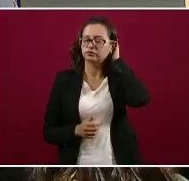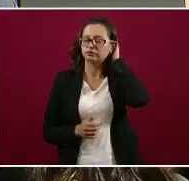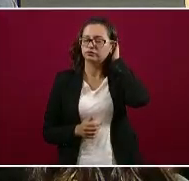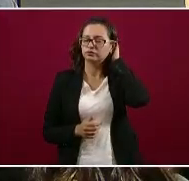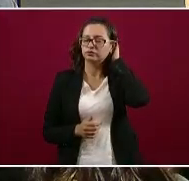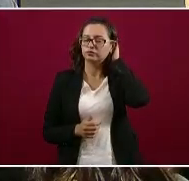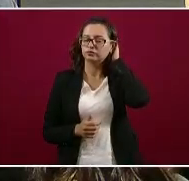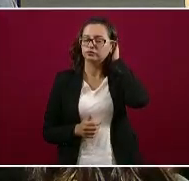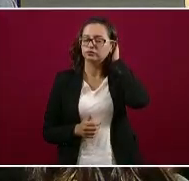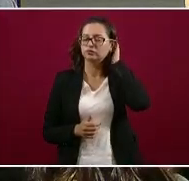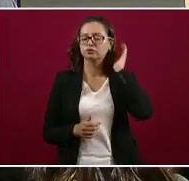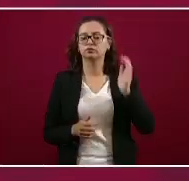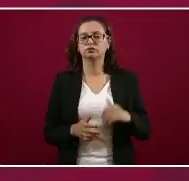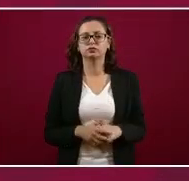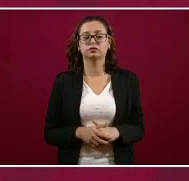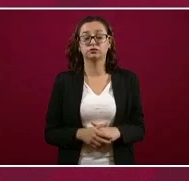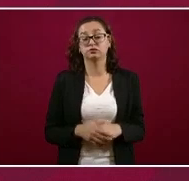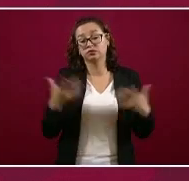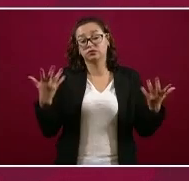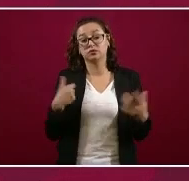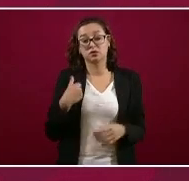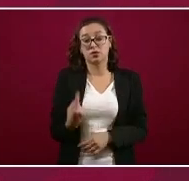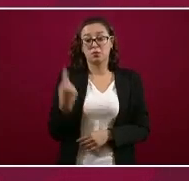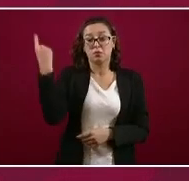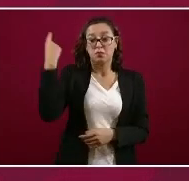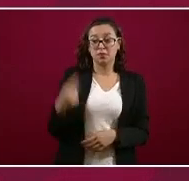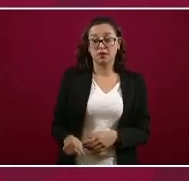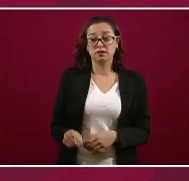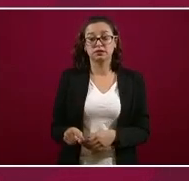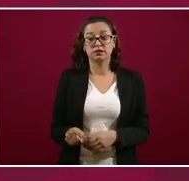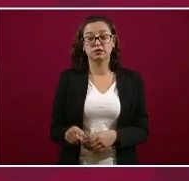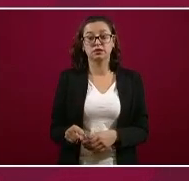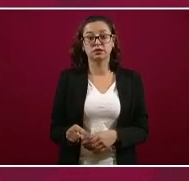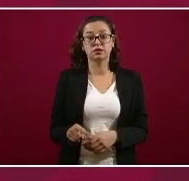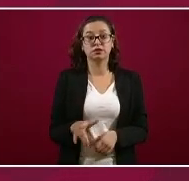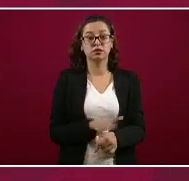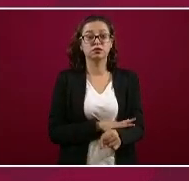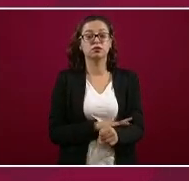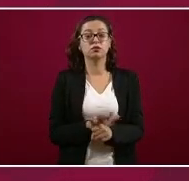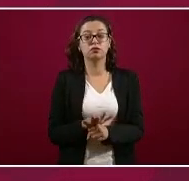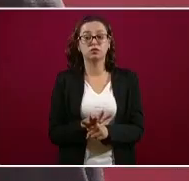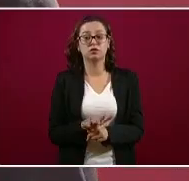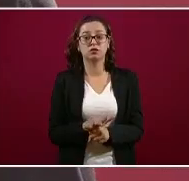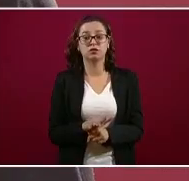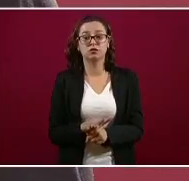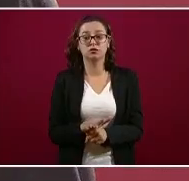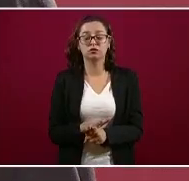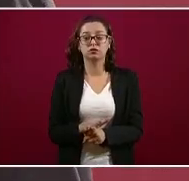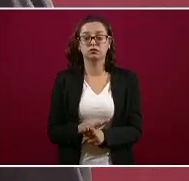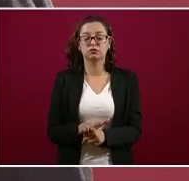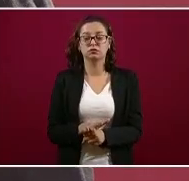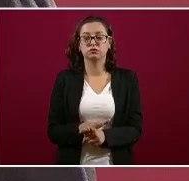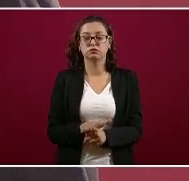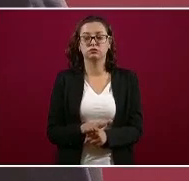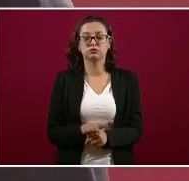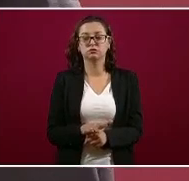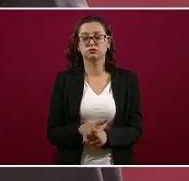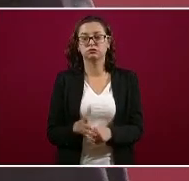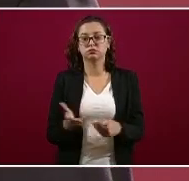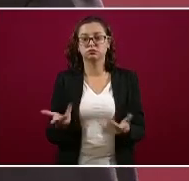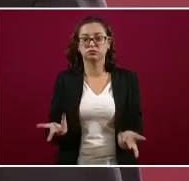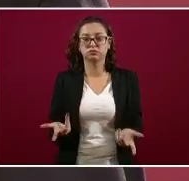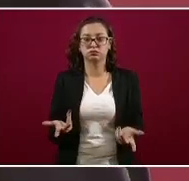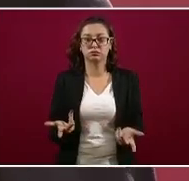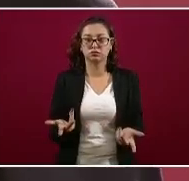la indicación la instrucción es qué no estemos tanto